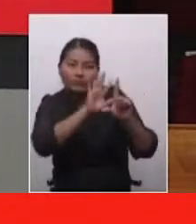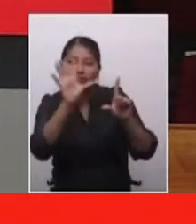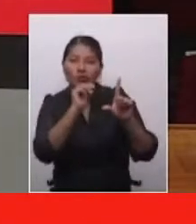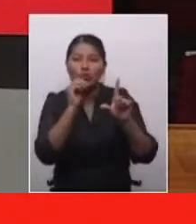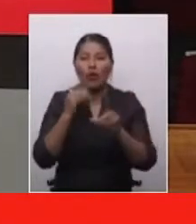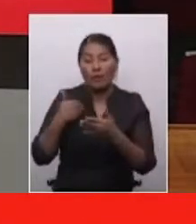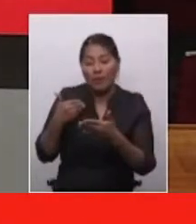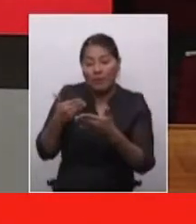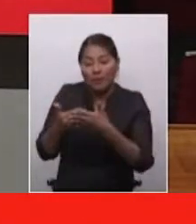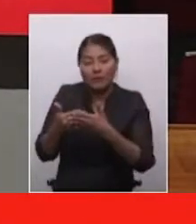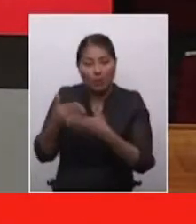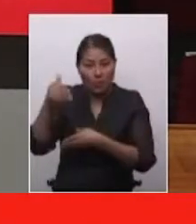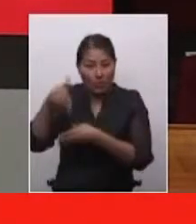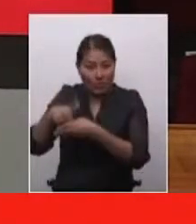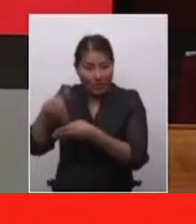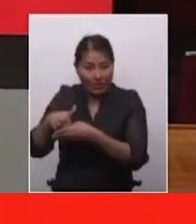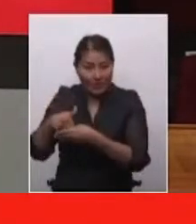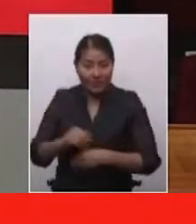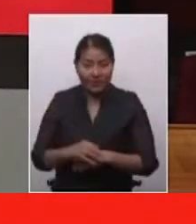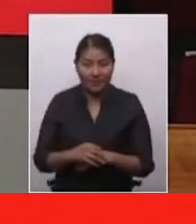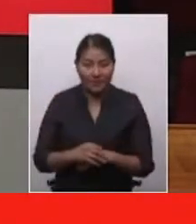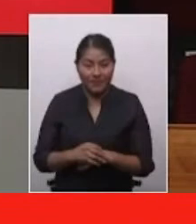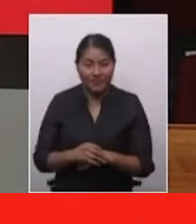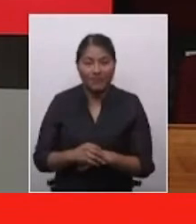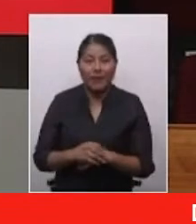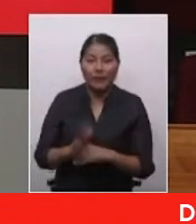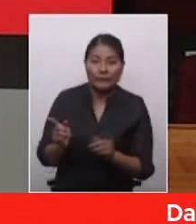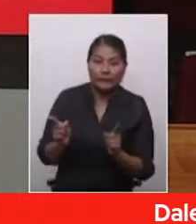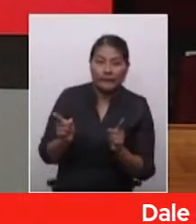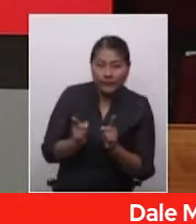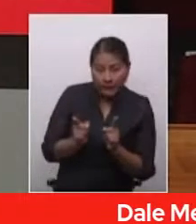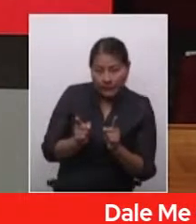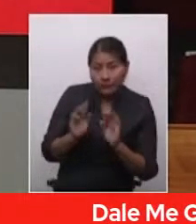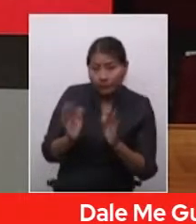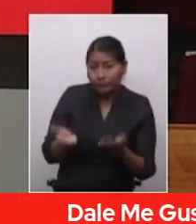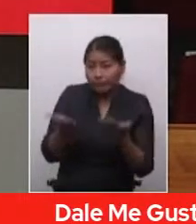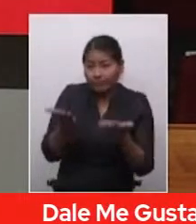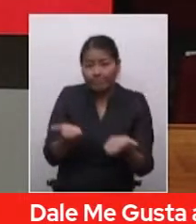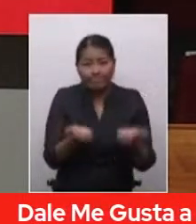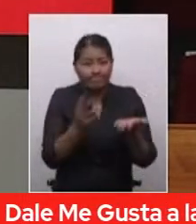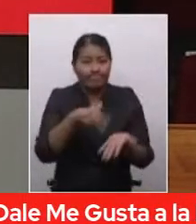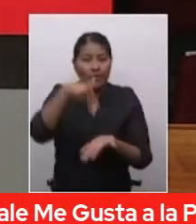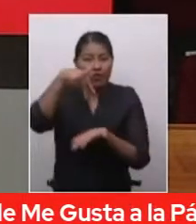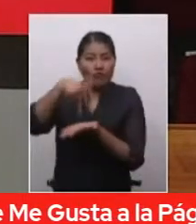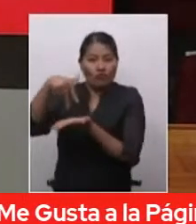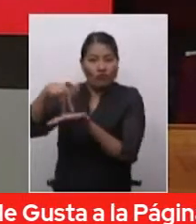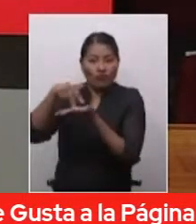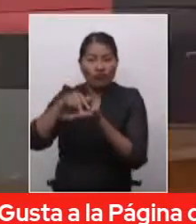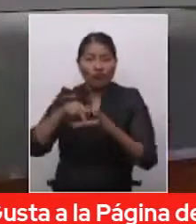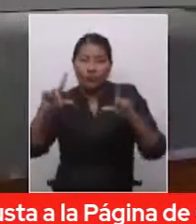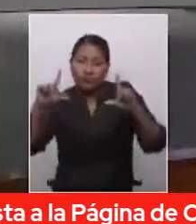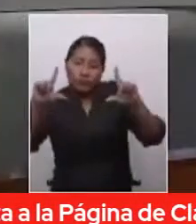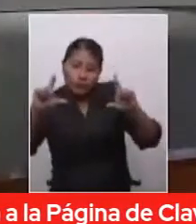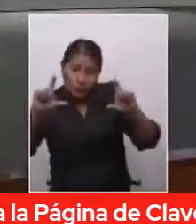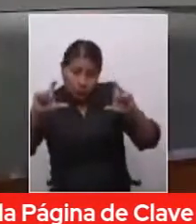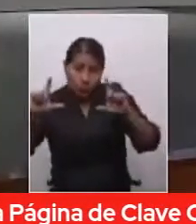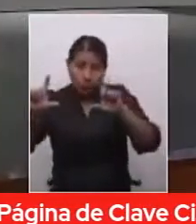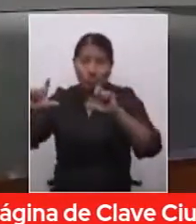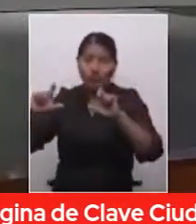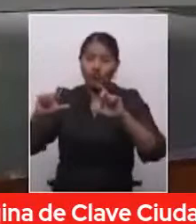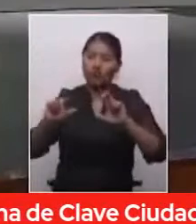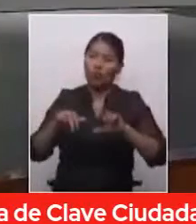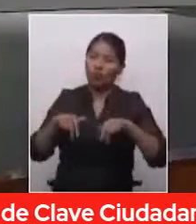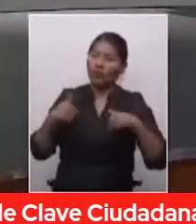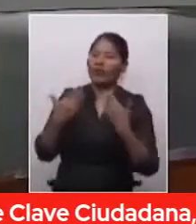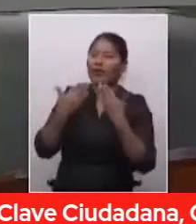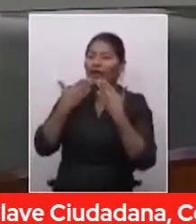contienda electoral. Muy bien. Y para cerrar, queremos pedirles, por favor, que se pongan de pie para una foto final y agradecerles el talante de haber